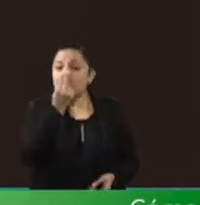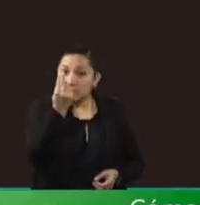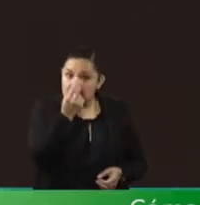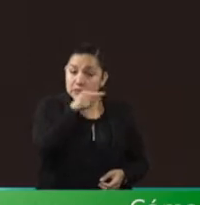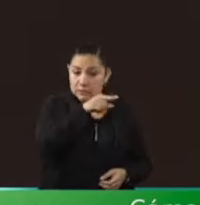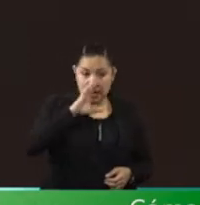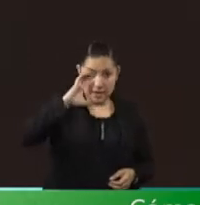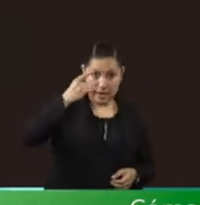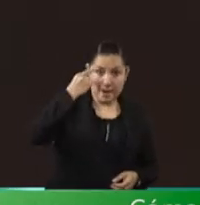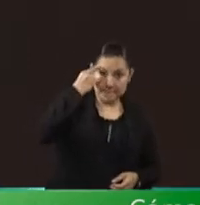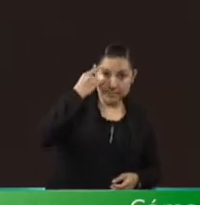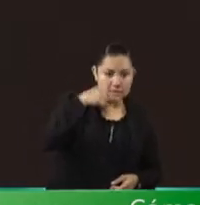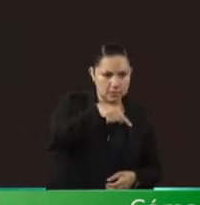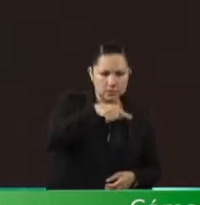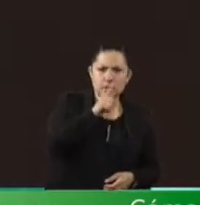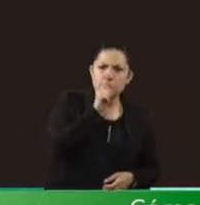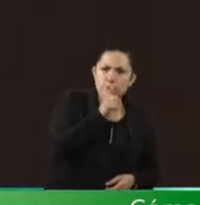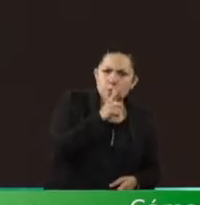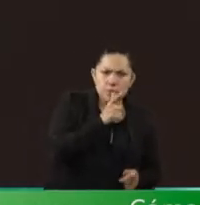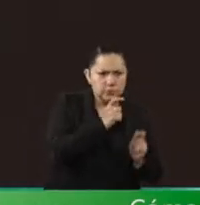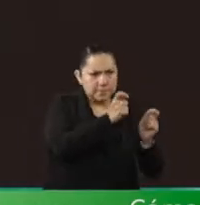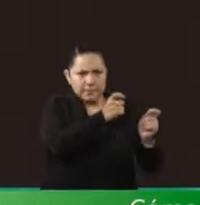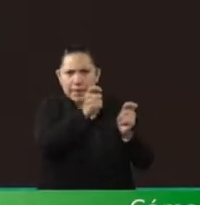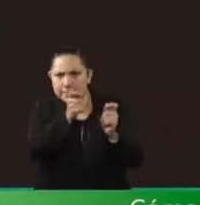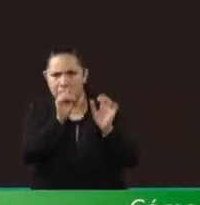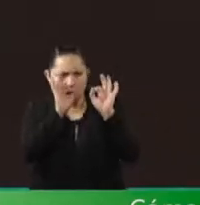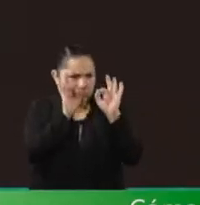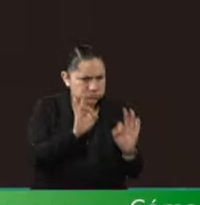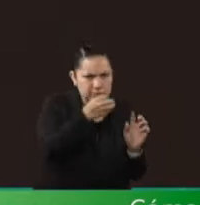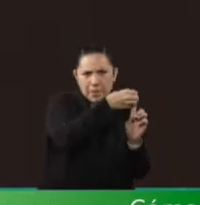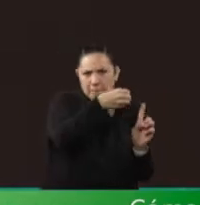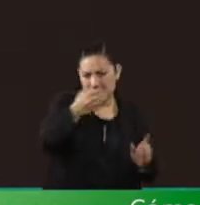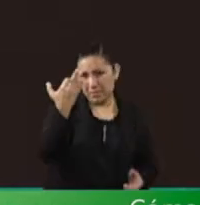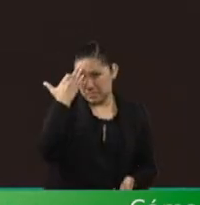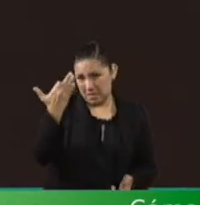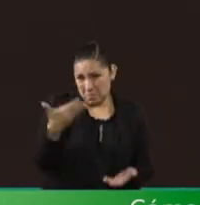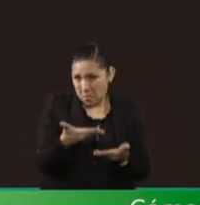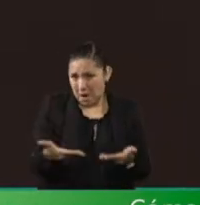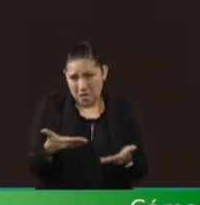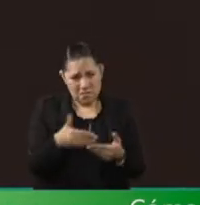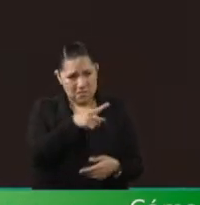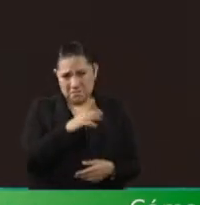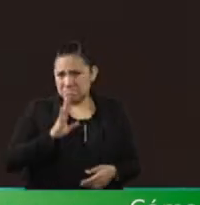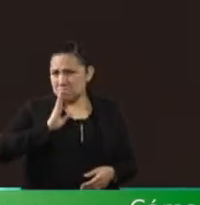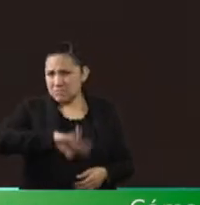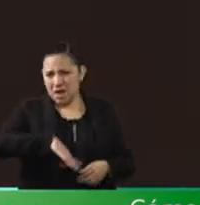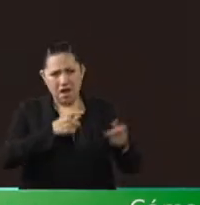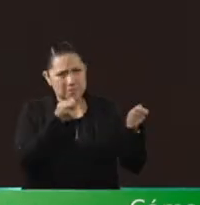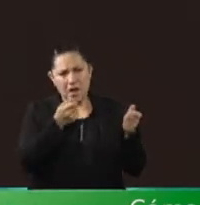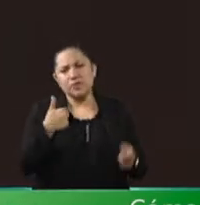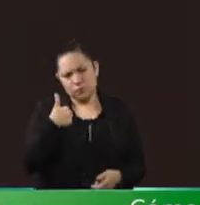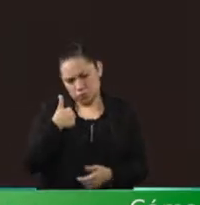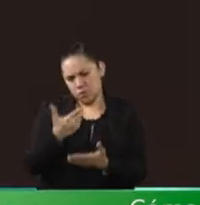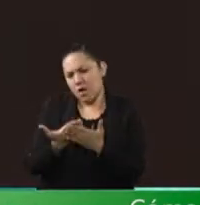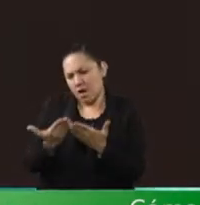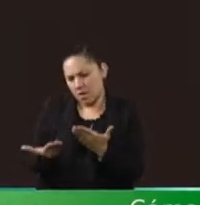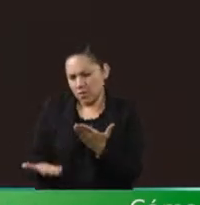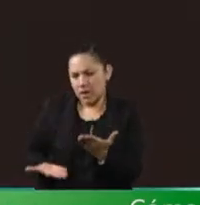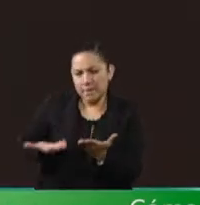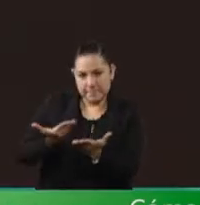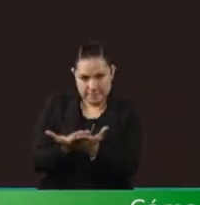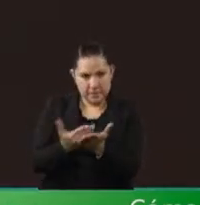mala operación que hoy en día pues existe hoy presento esta reserva para que se encabece que la